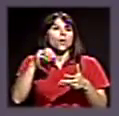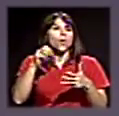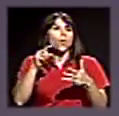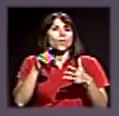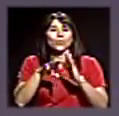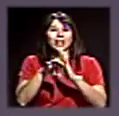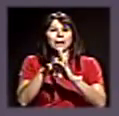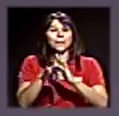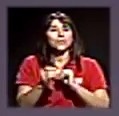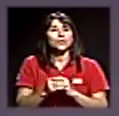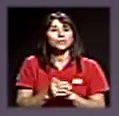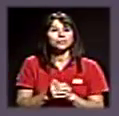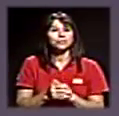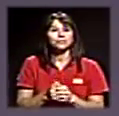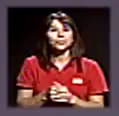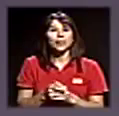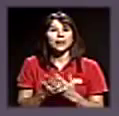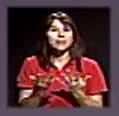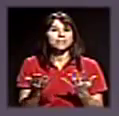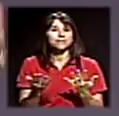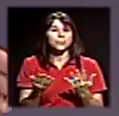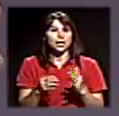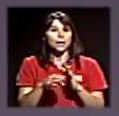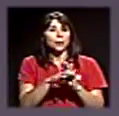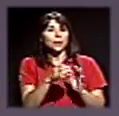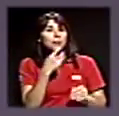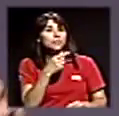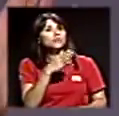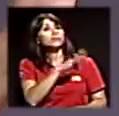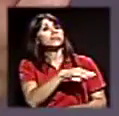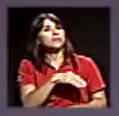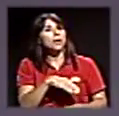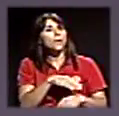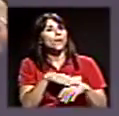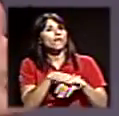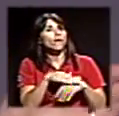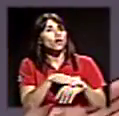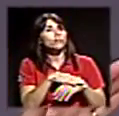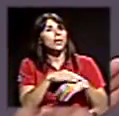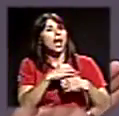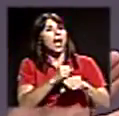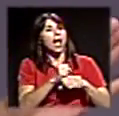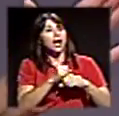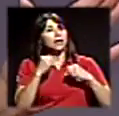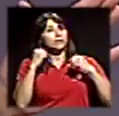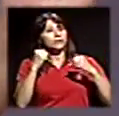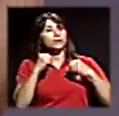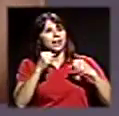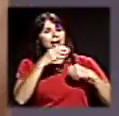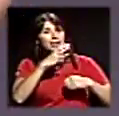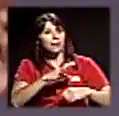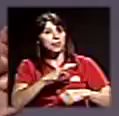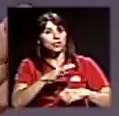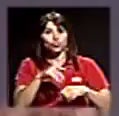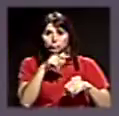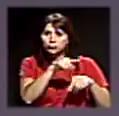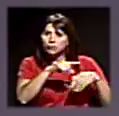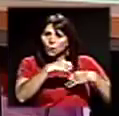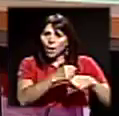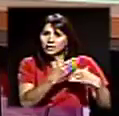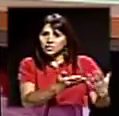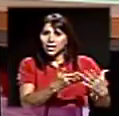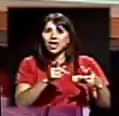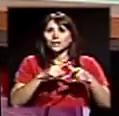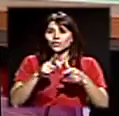digamos un ejemplo, Jill, por favor, haga el calentamiento. Entonces, Jill hace el calentamiento. Empieza el calentamiento,